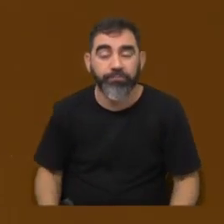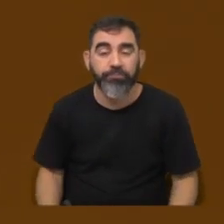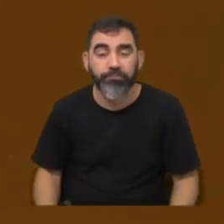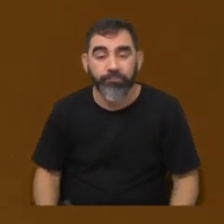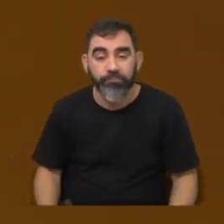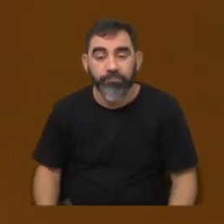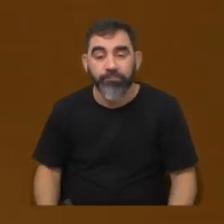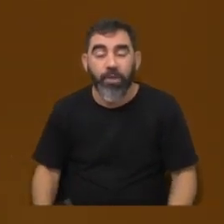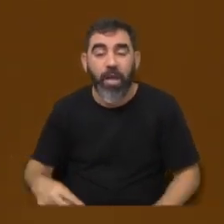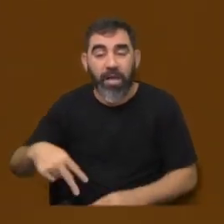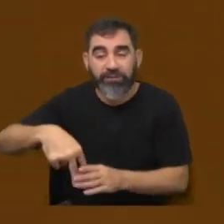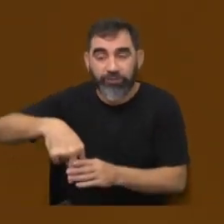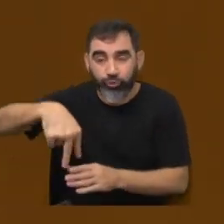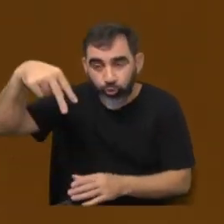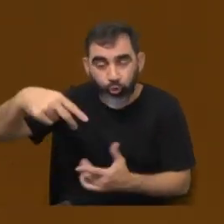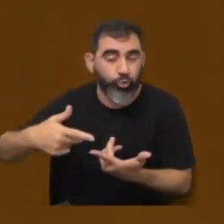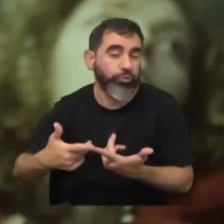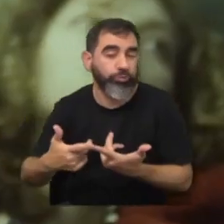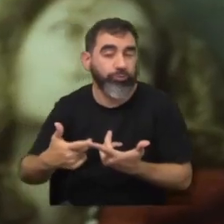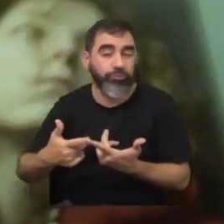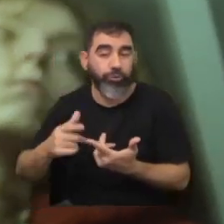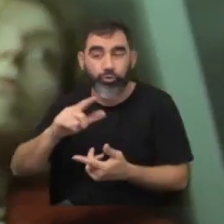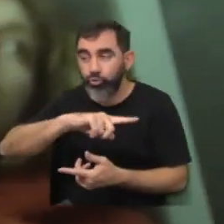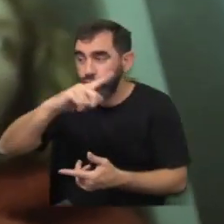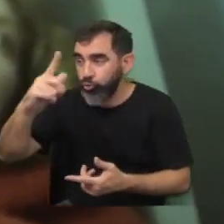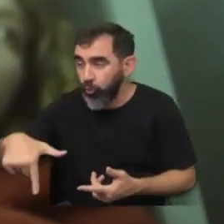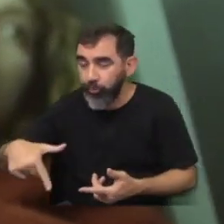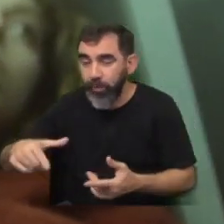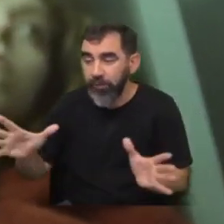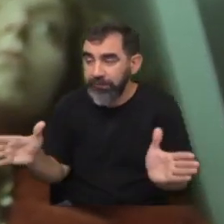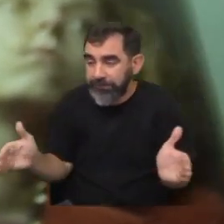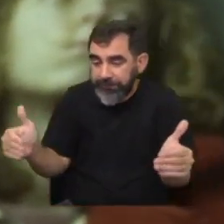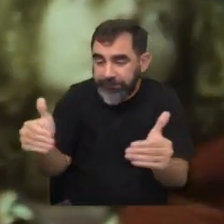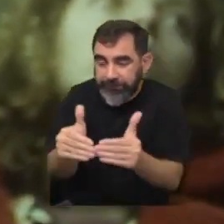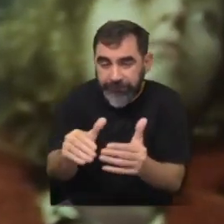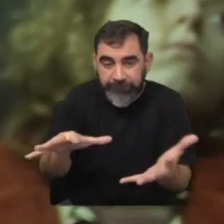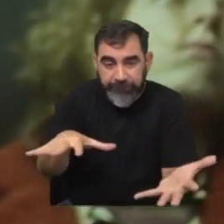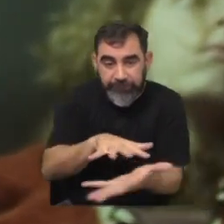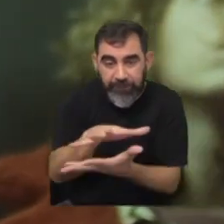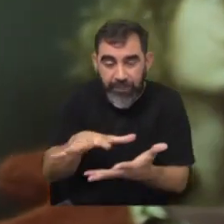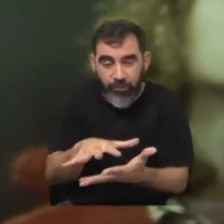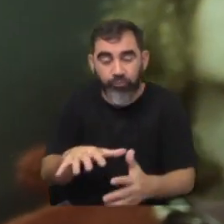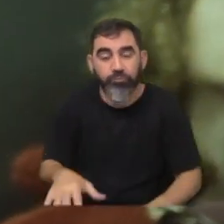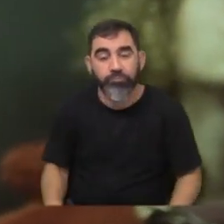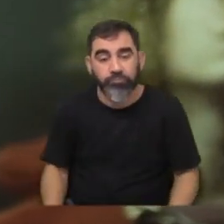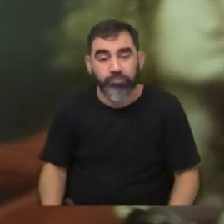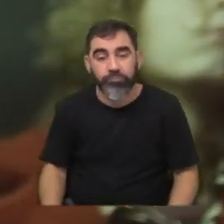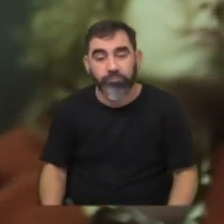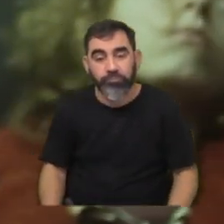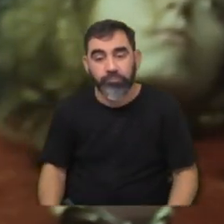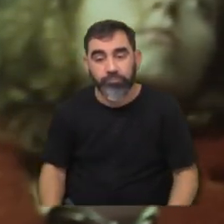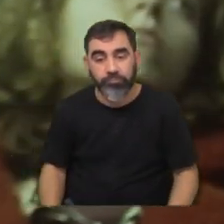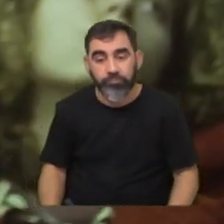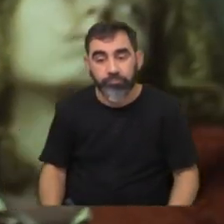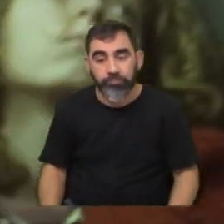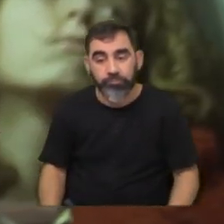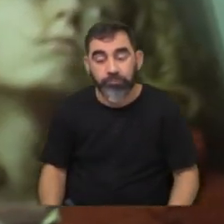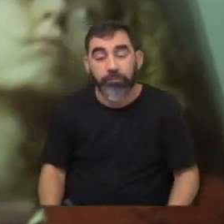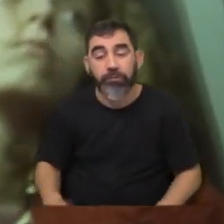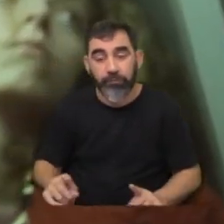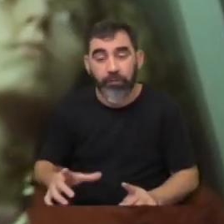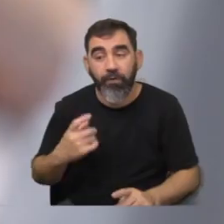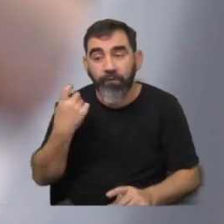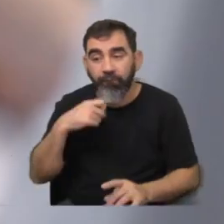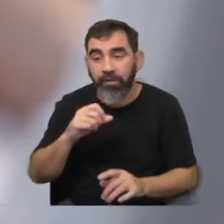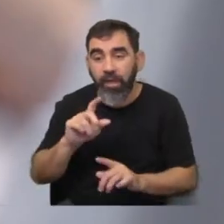a los ascensores, a entrar en un shopping, a lugares cerrados. Entonces, por ahí atrás también vemos que está esto de la falta